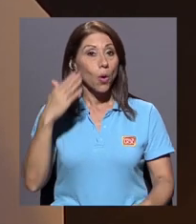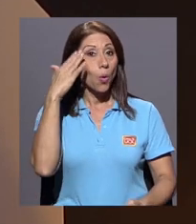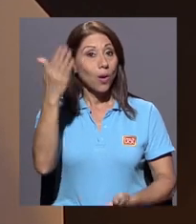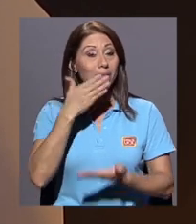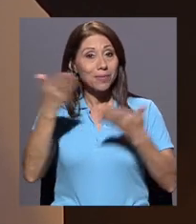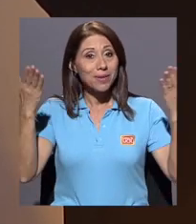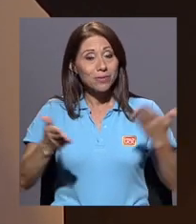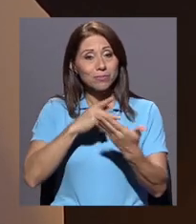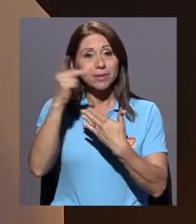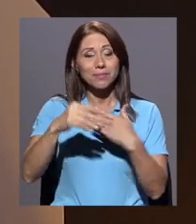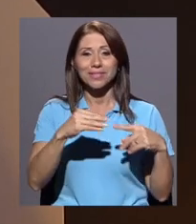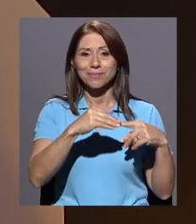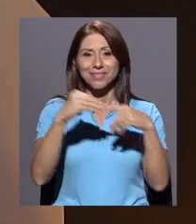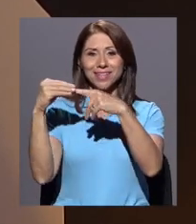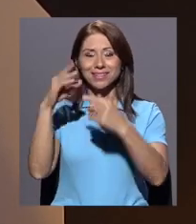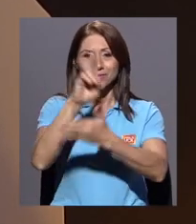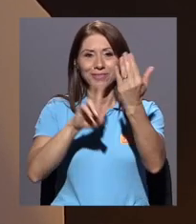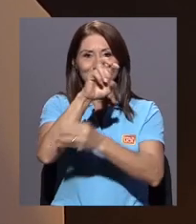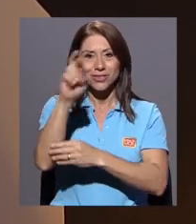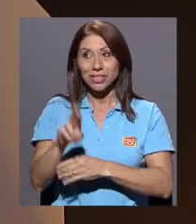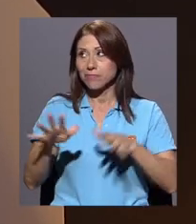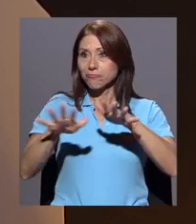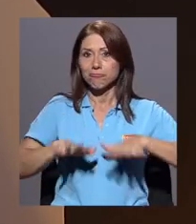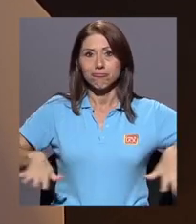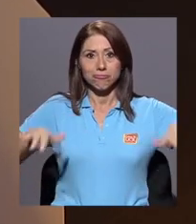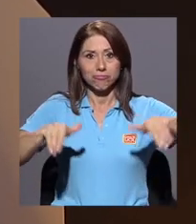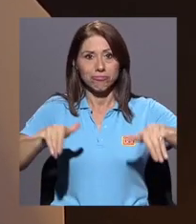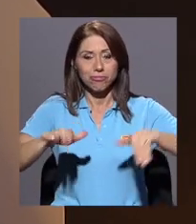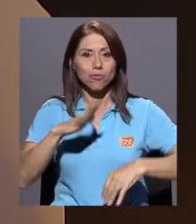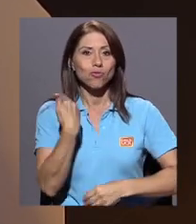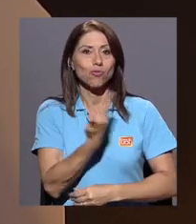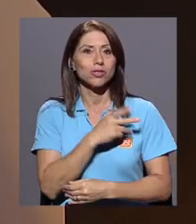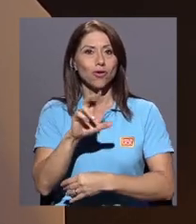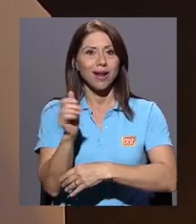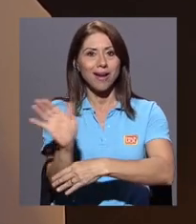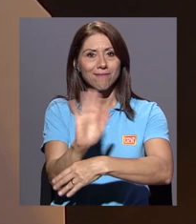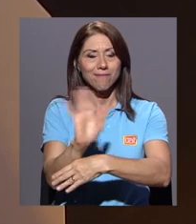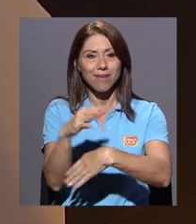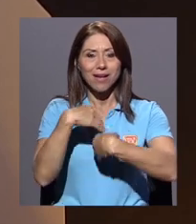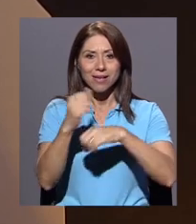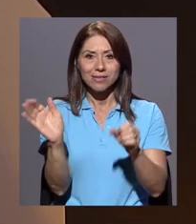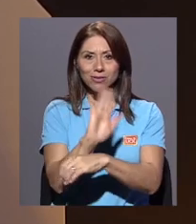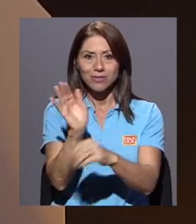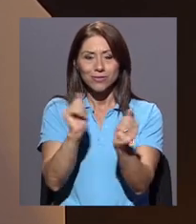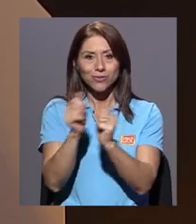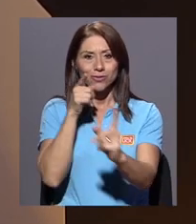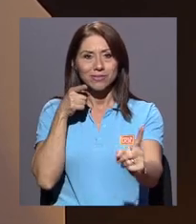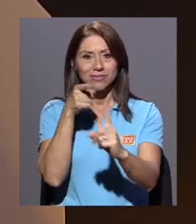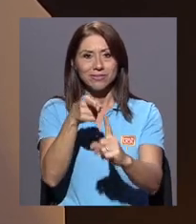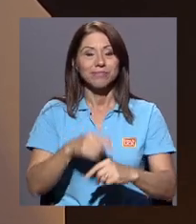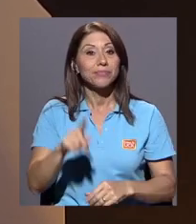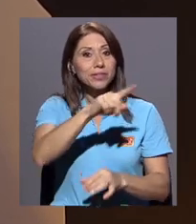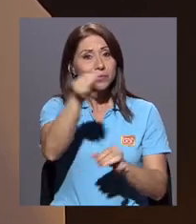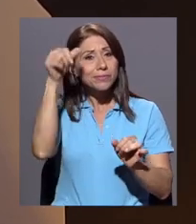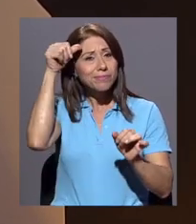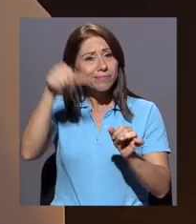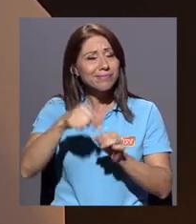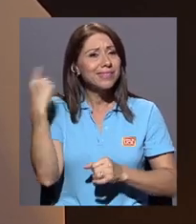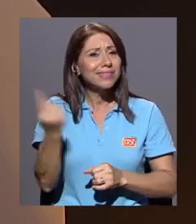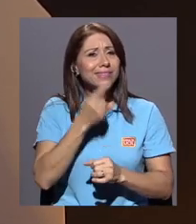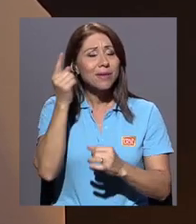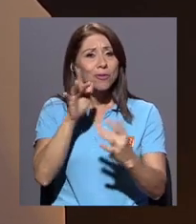Hola, bienvenidos a Especiales Universidad de Costa Rica. Estamos desde los estudios de nuestro canal haciendo televisión con sentido. Recuerde